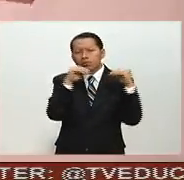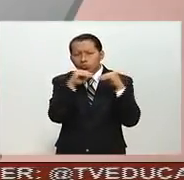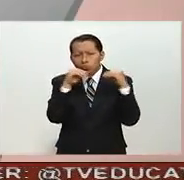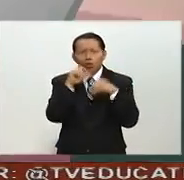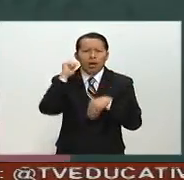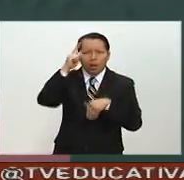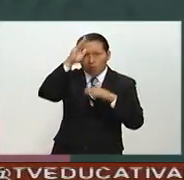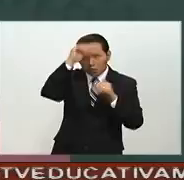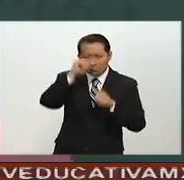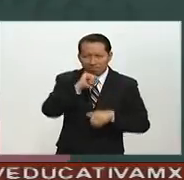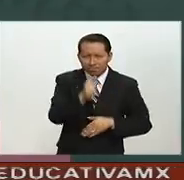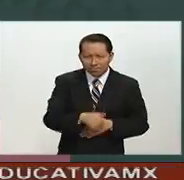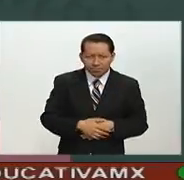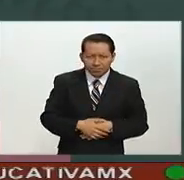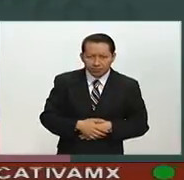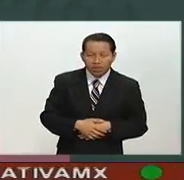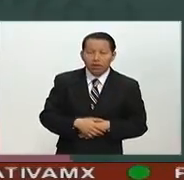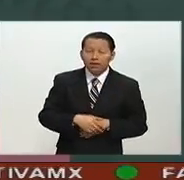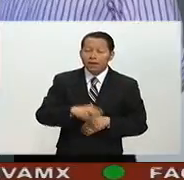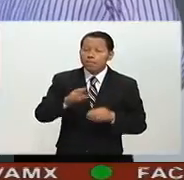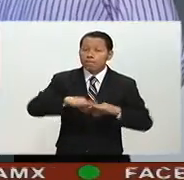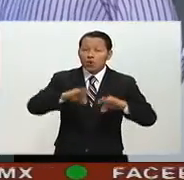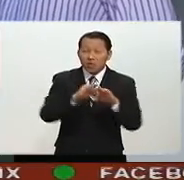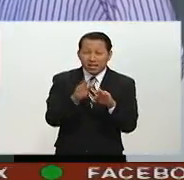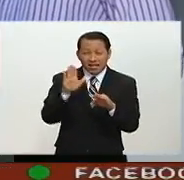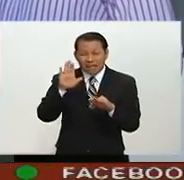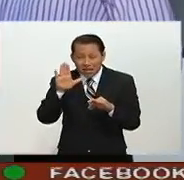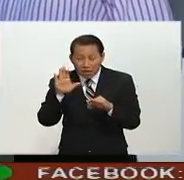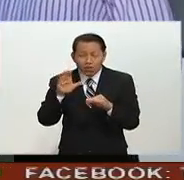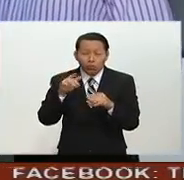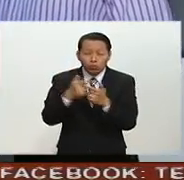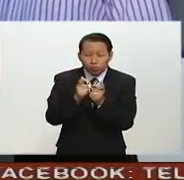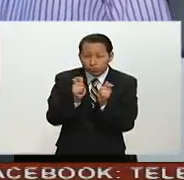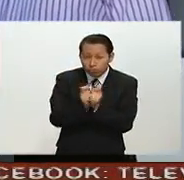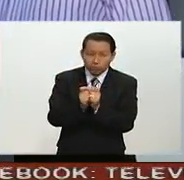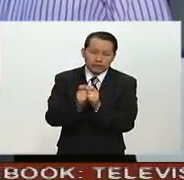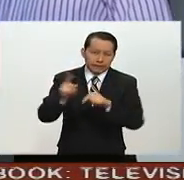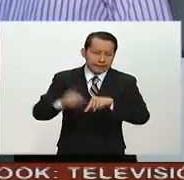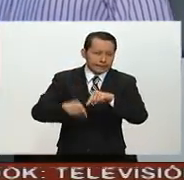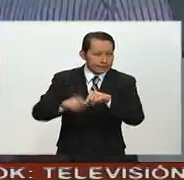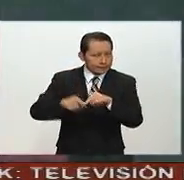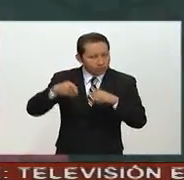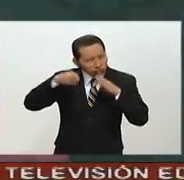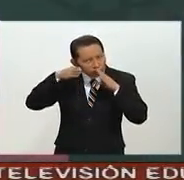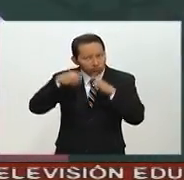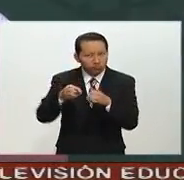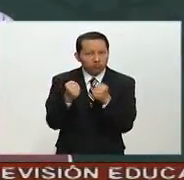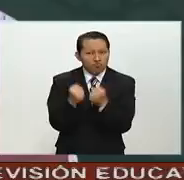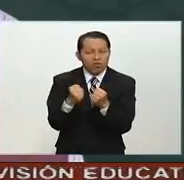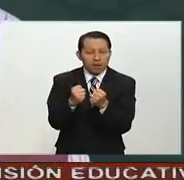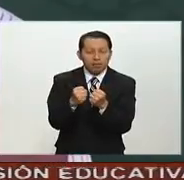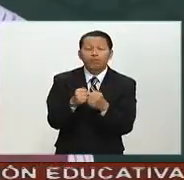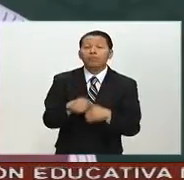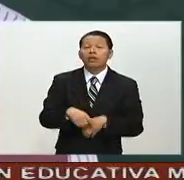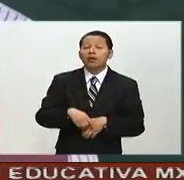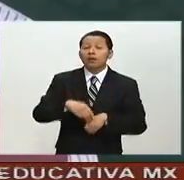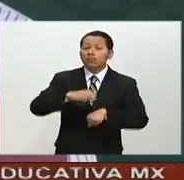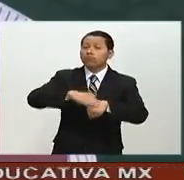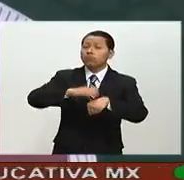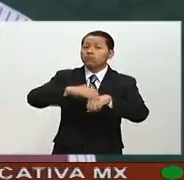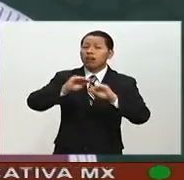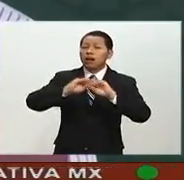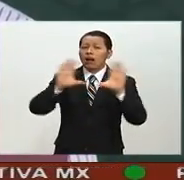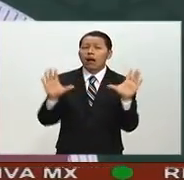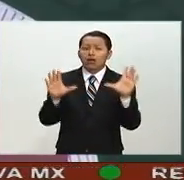acuerdo. Paso firme contra la delincuencia organizada, afirma el gobierno de México. El mensaje es claro, el